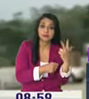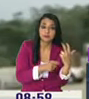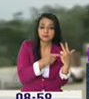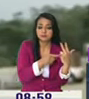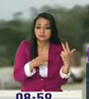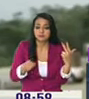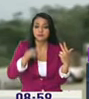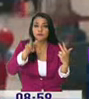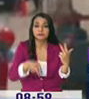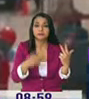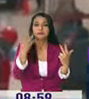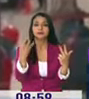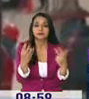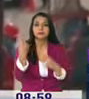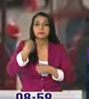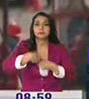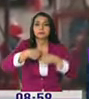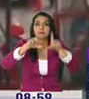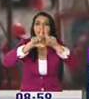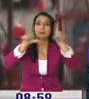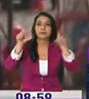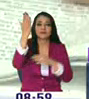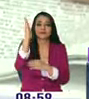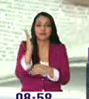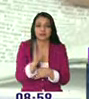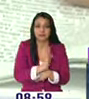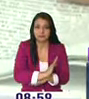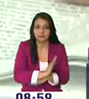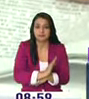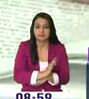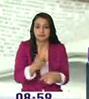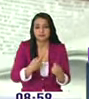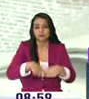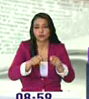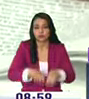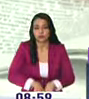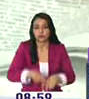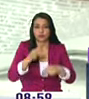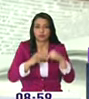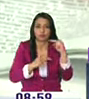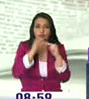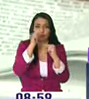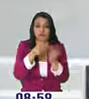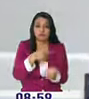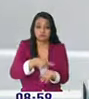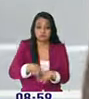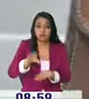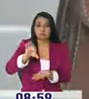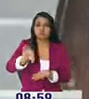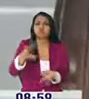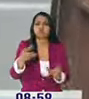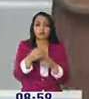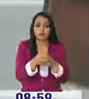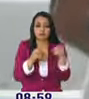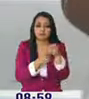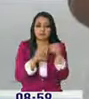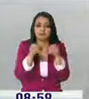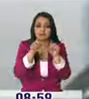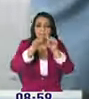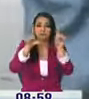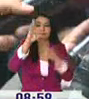2015 participó la constructora brasileña. Los pagos en efectivo se habrían realizado en las oficinas de Odebrecht